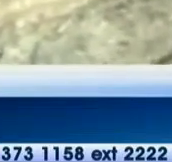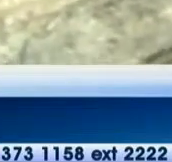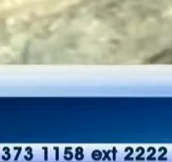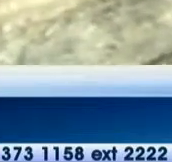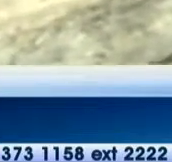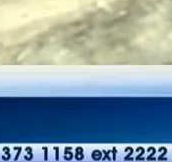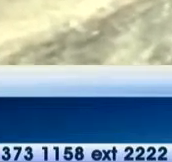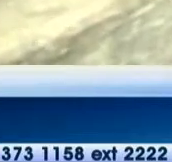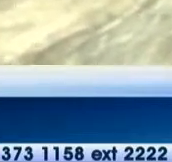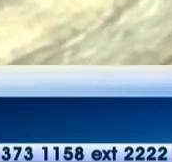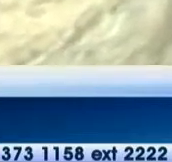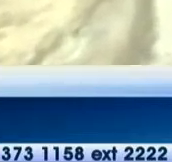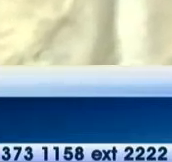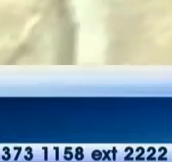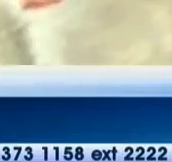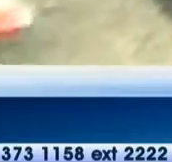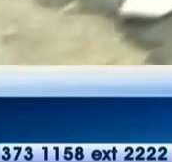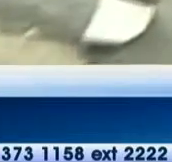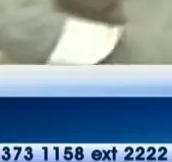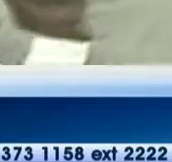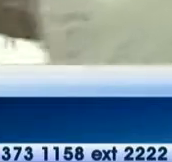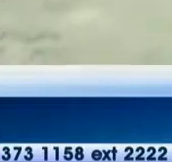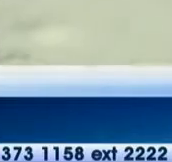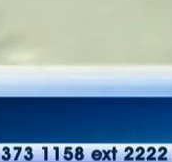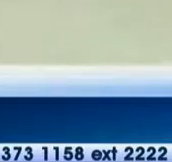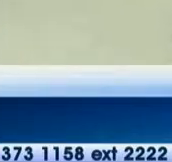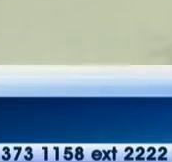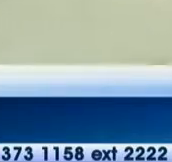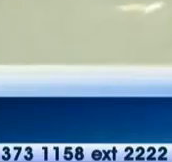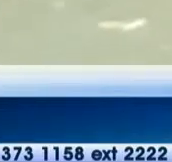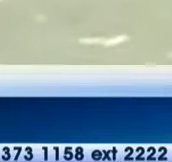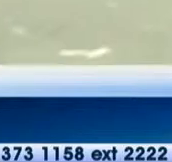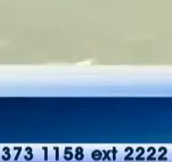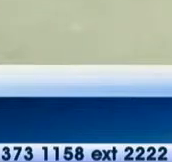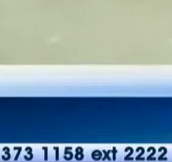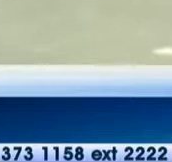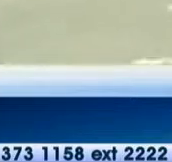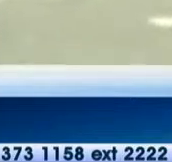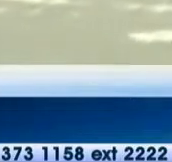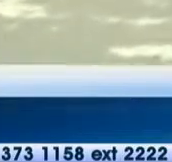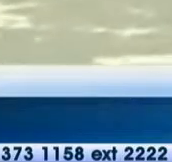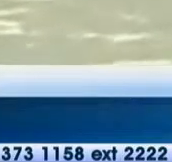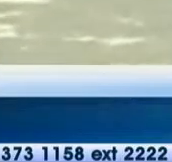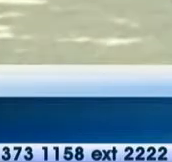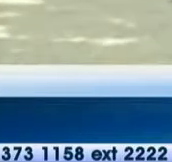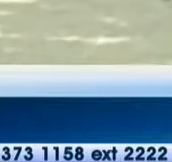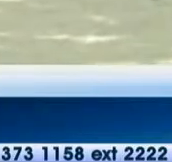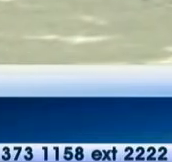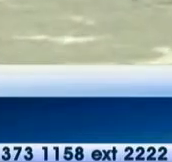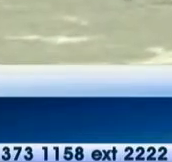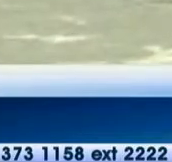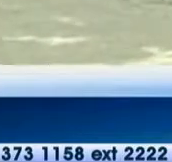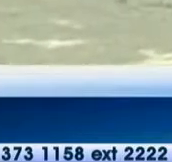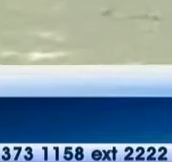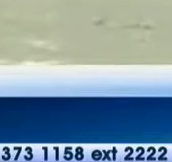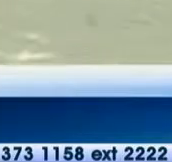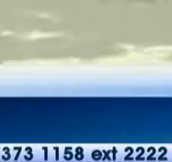algún sumidero como debería de haber, ¿no? Cada vez que se realiza una obra, en cada esquina, por lo general,